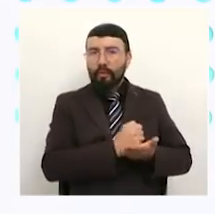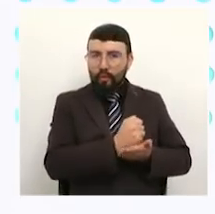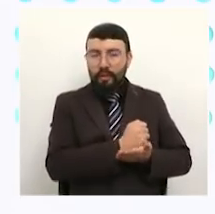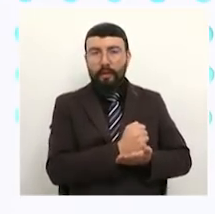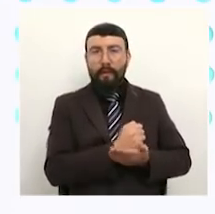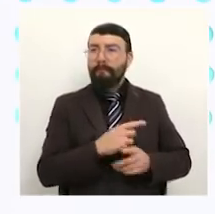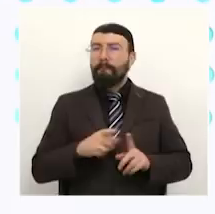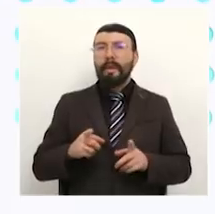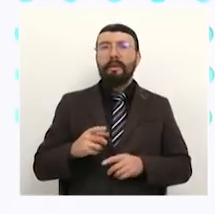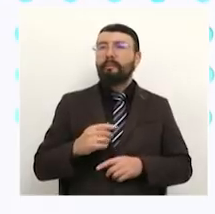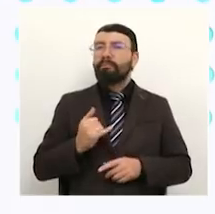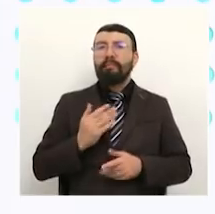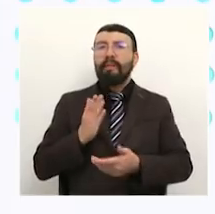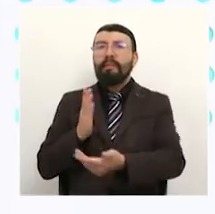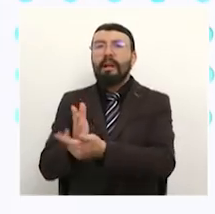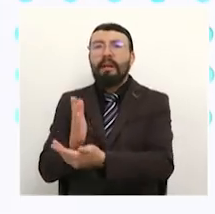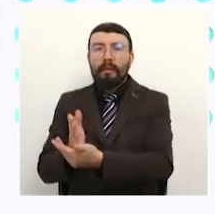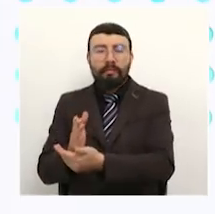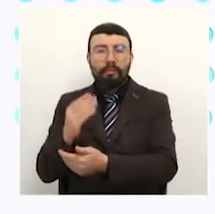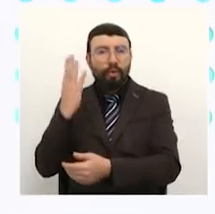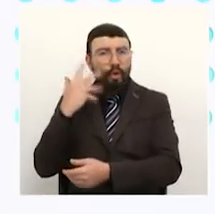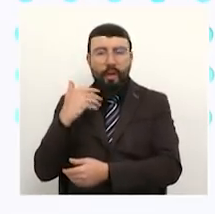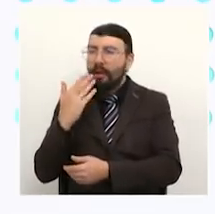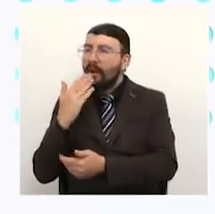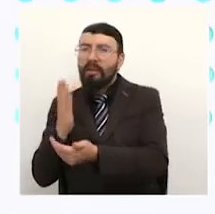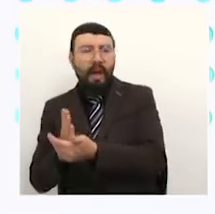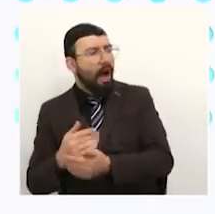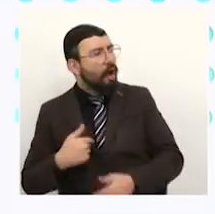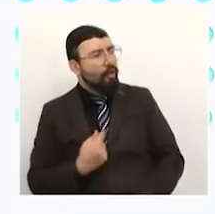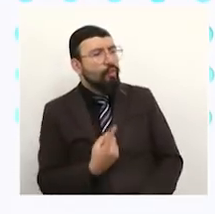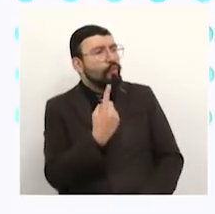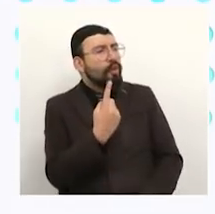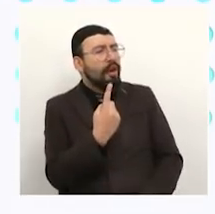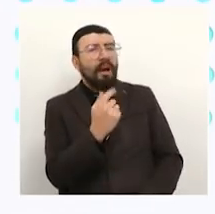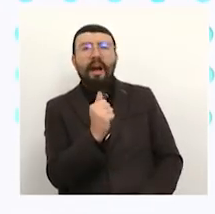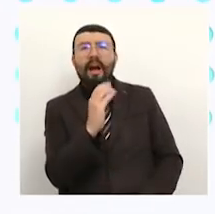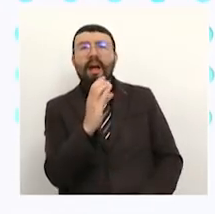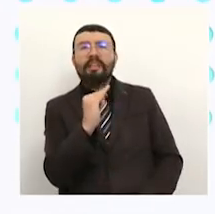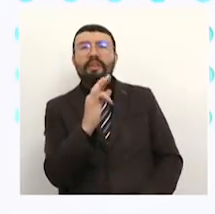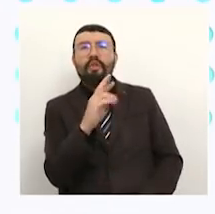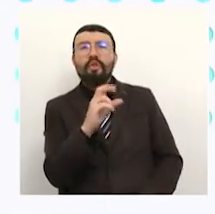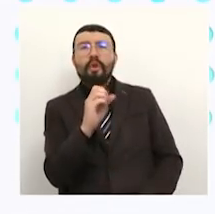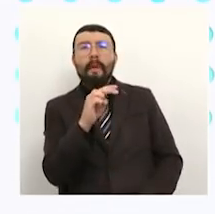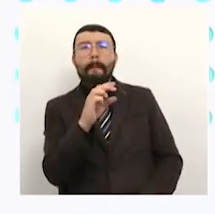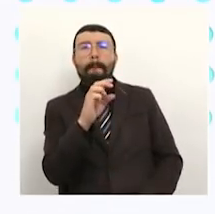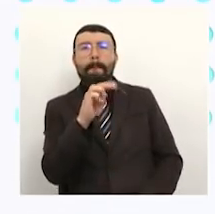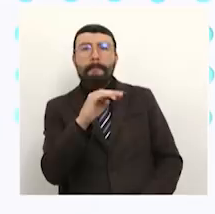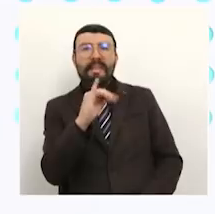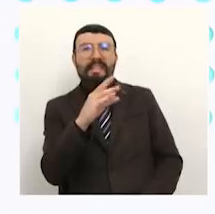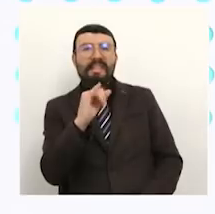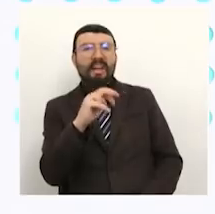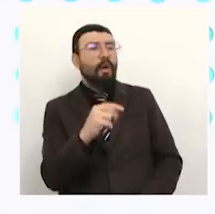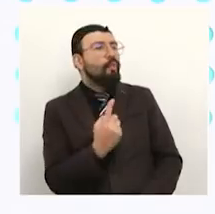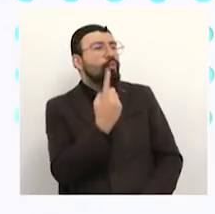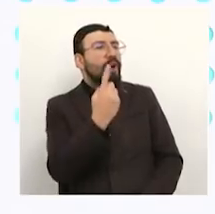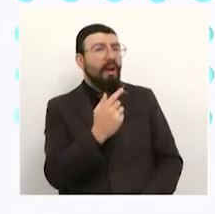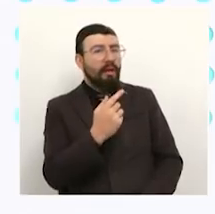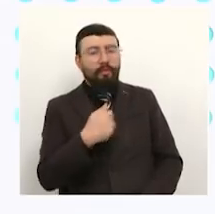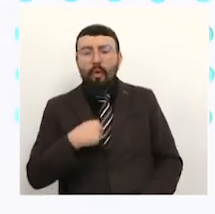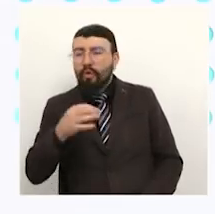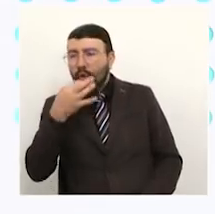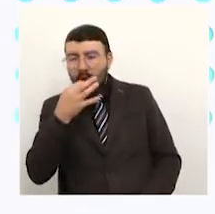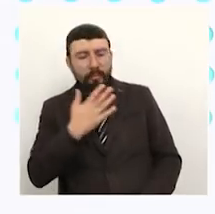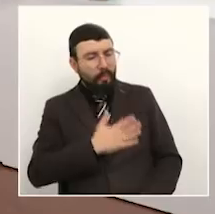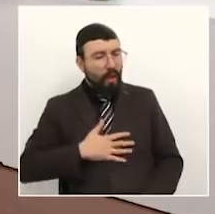nosotros tenemos en la consulta es diario yo me tomé una azitromicina porque tenía dolor de garganta y se me quitó o